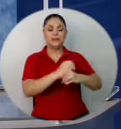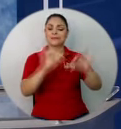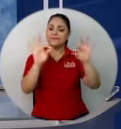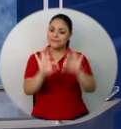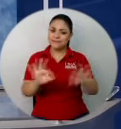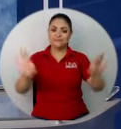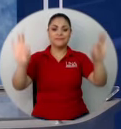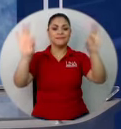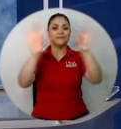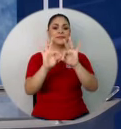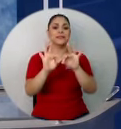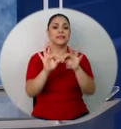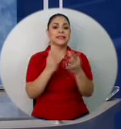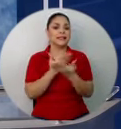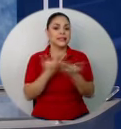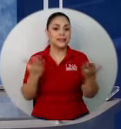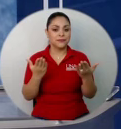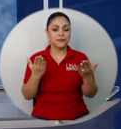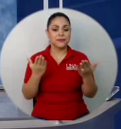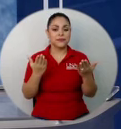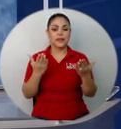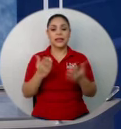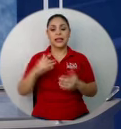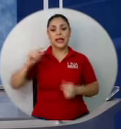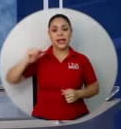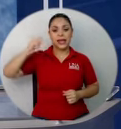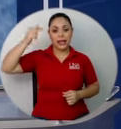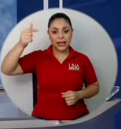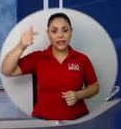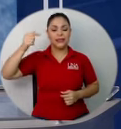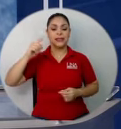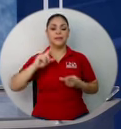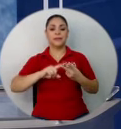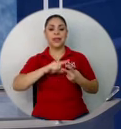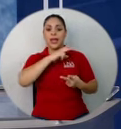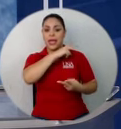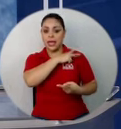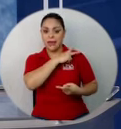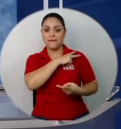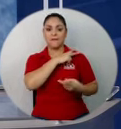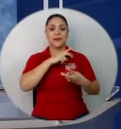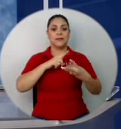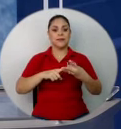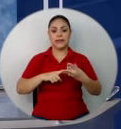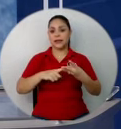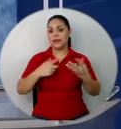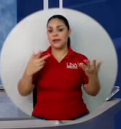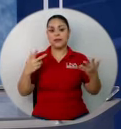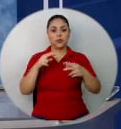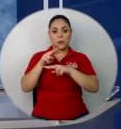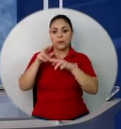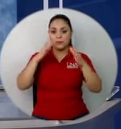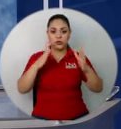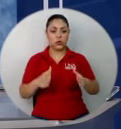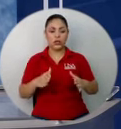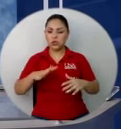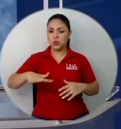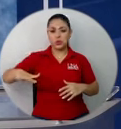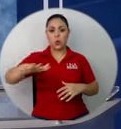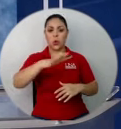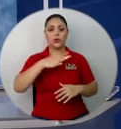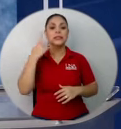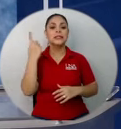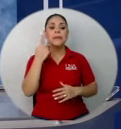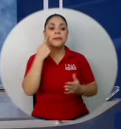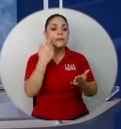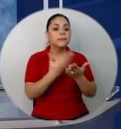es fundamental que la parte gerencial, la parte de jefaturas, de mandos medios, estén siempre